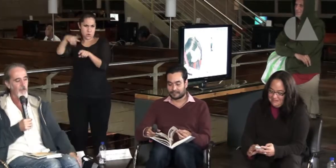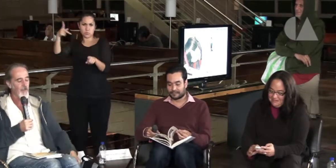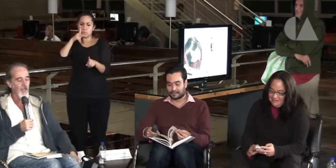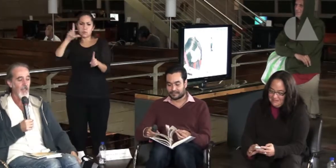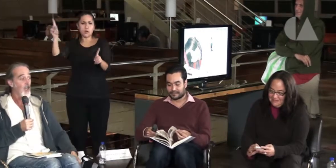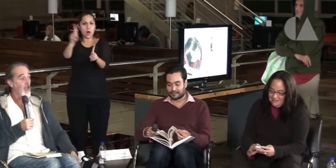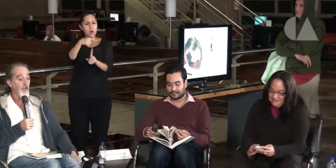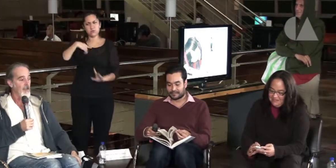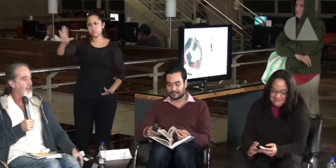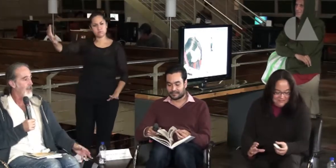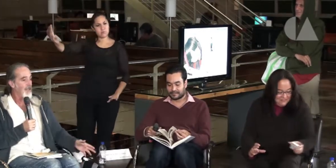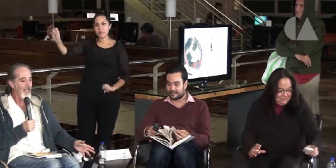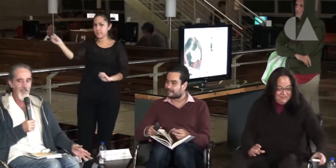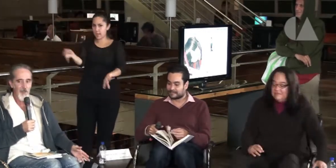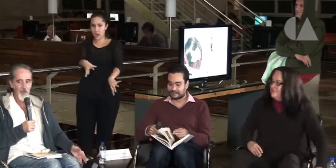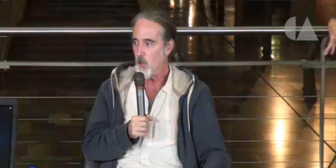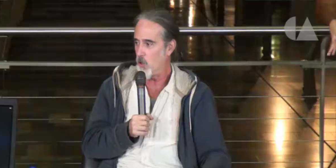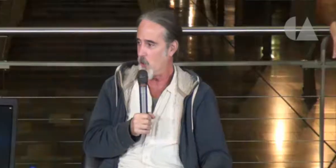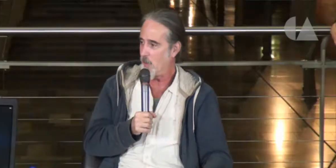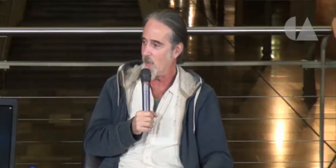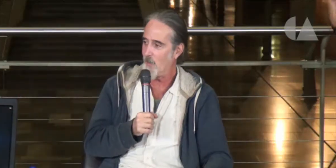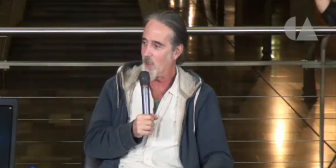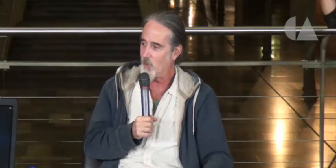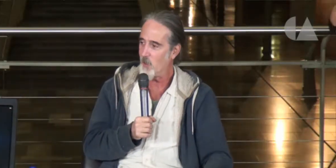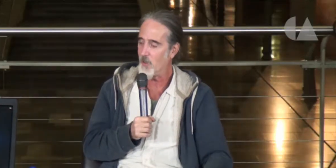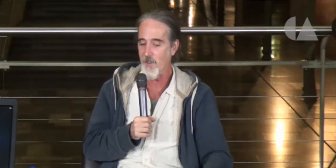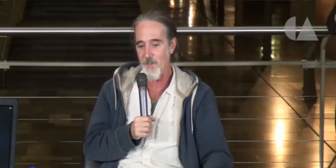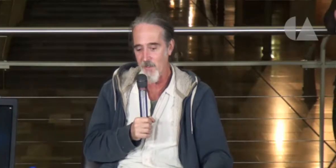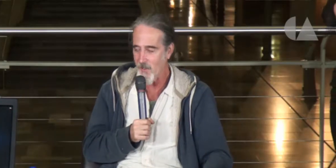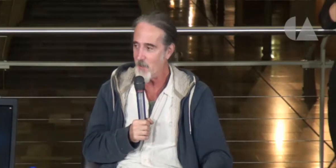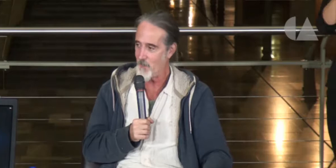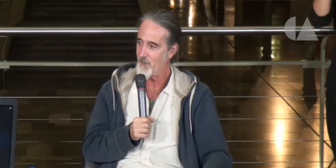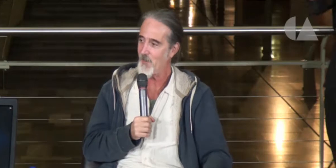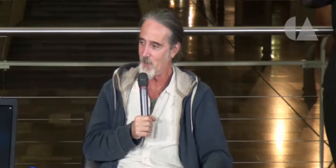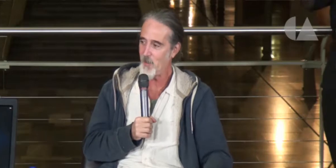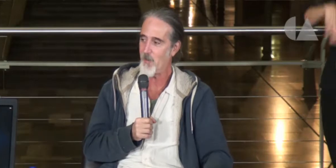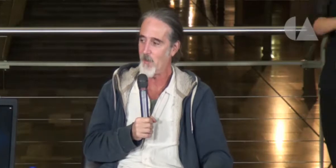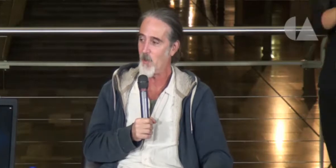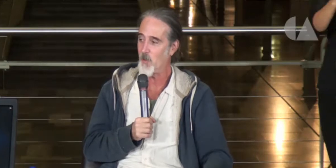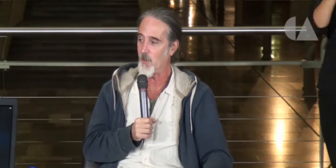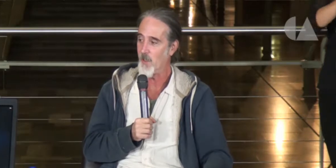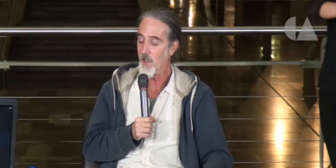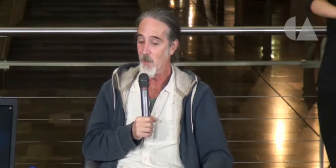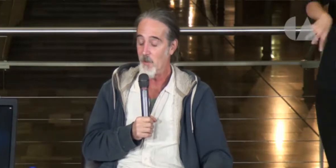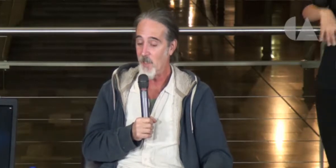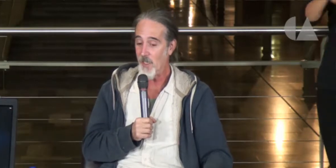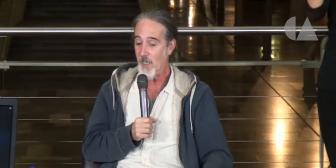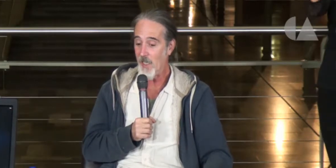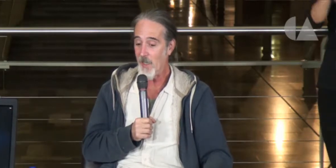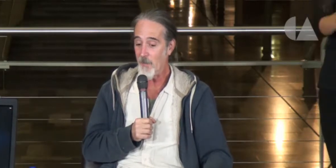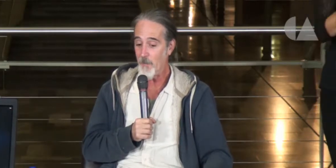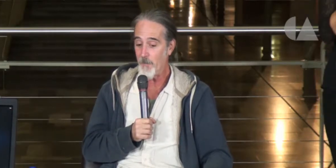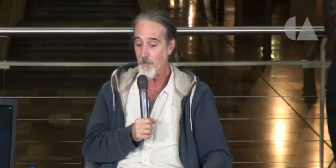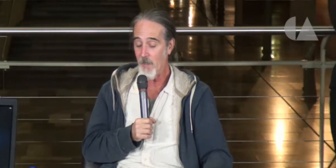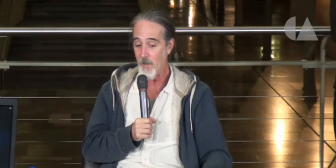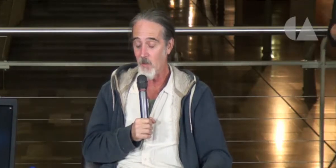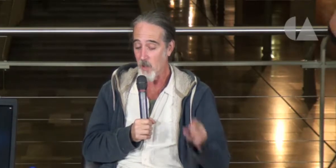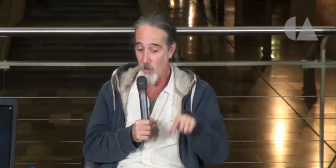coactiva y me miran a sigo viendo que papá más duro pues sí que papá más duro porque